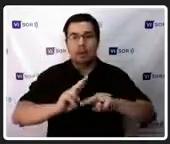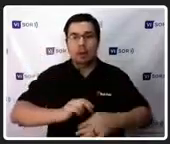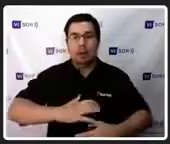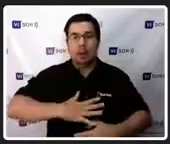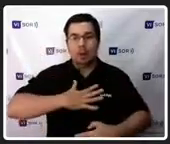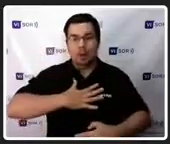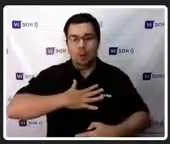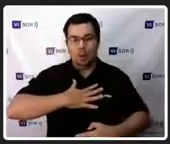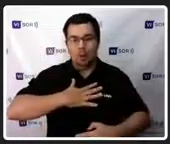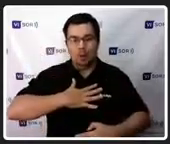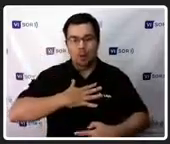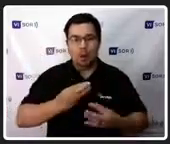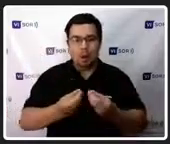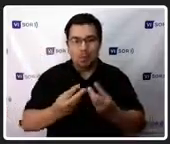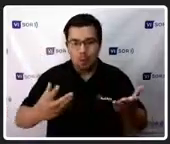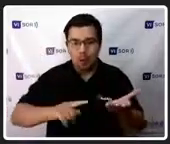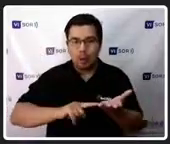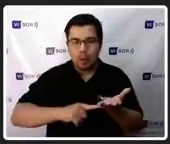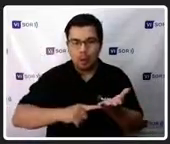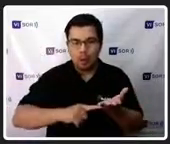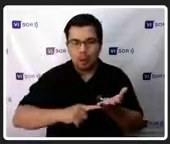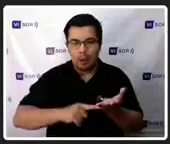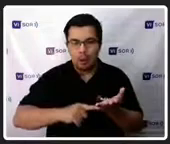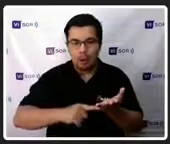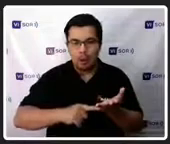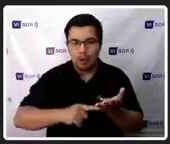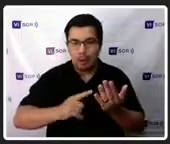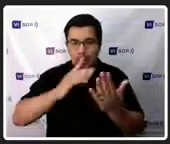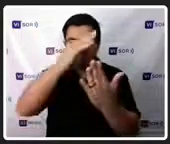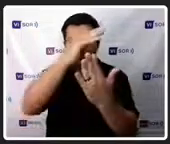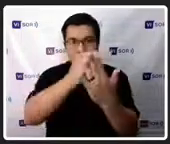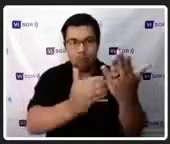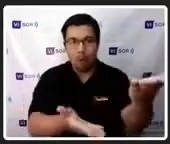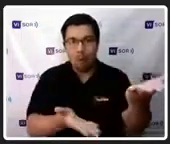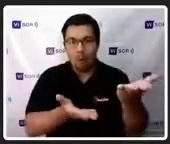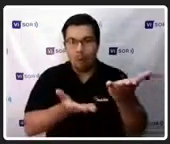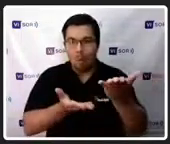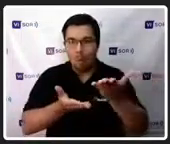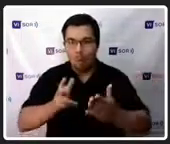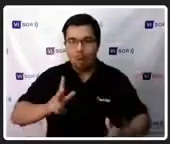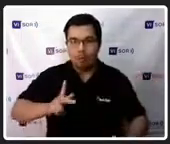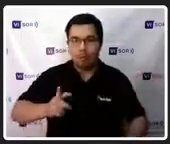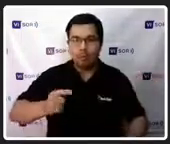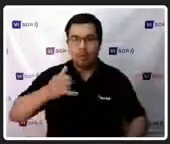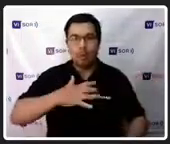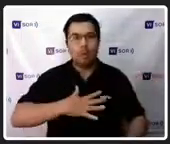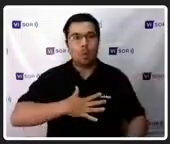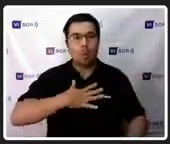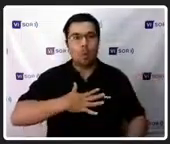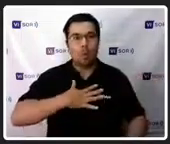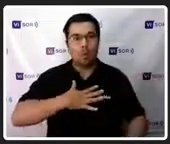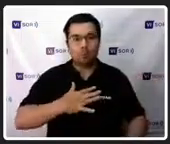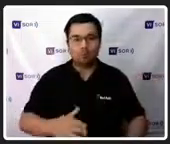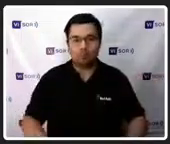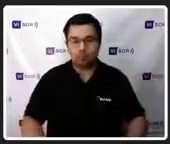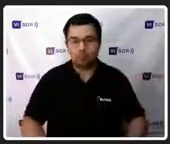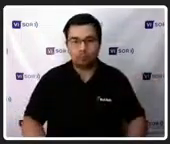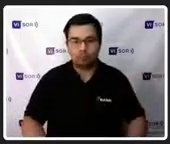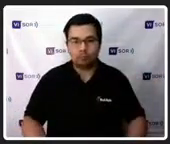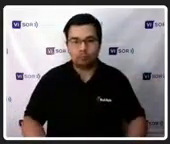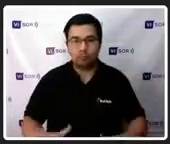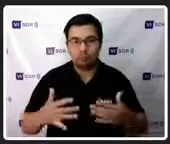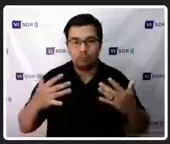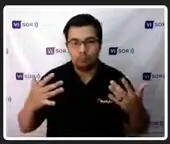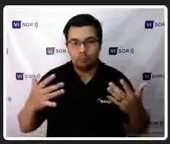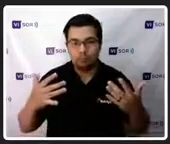mucha tecnología, y nos dio una receta que al cliente le encanta y que el cliente en el fondo te rankea y te posiciona. Yo no me rankeo